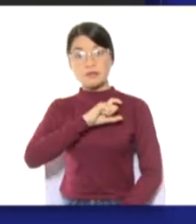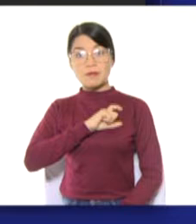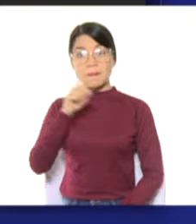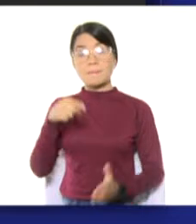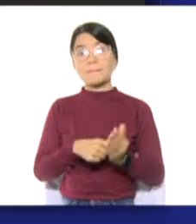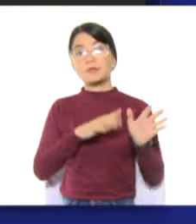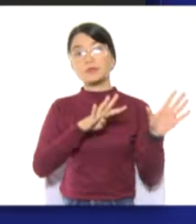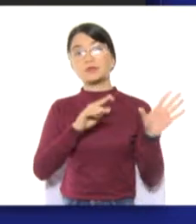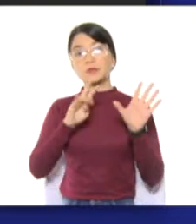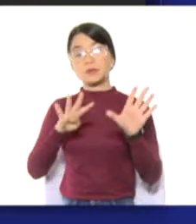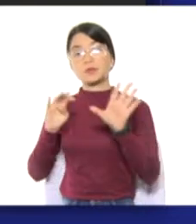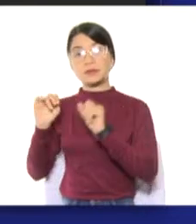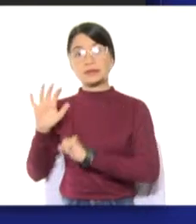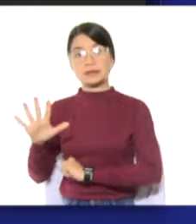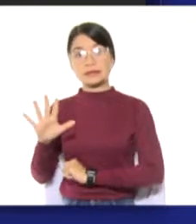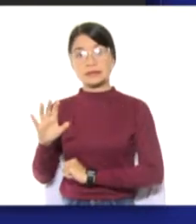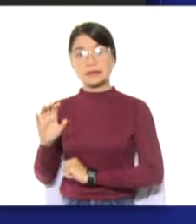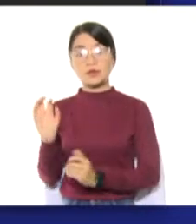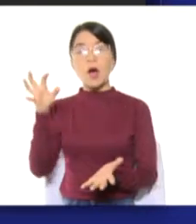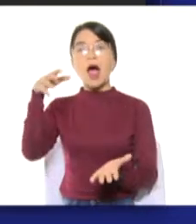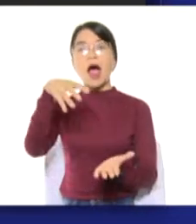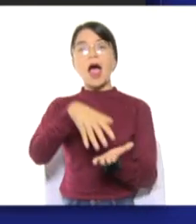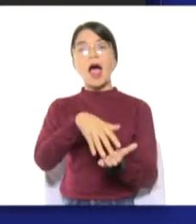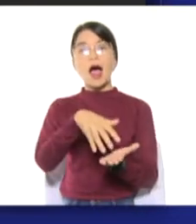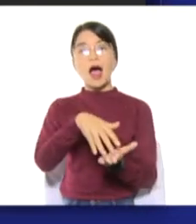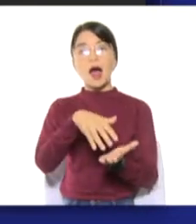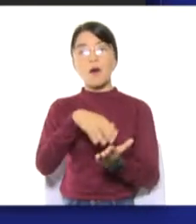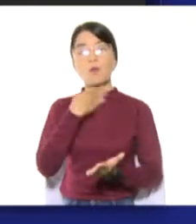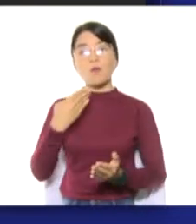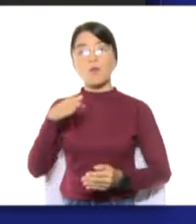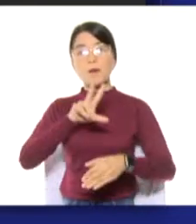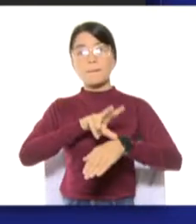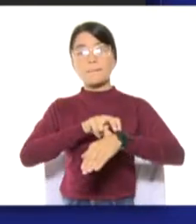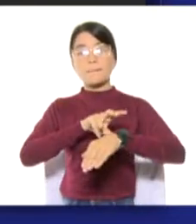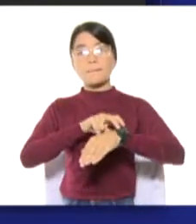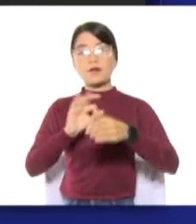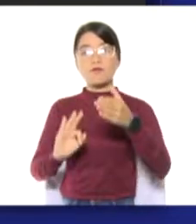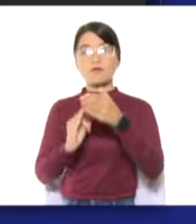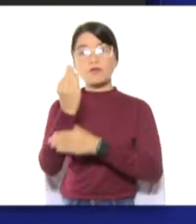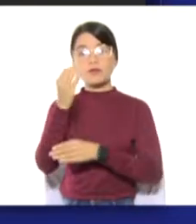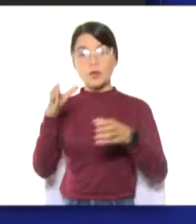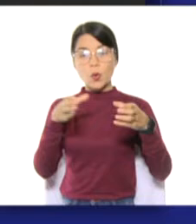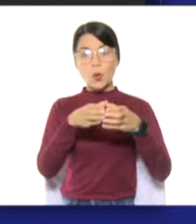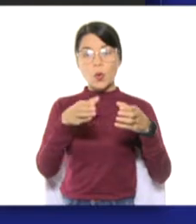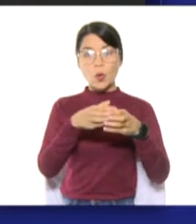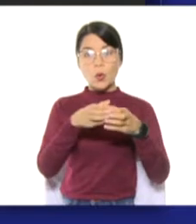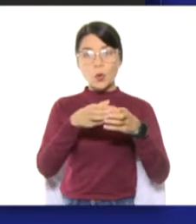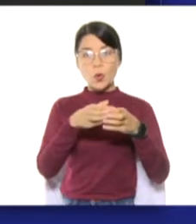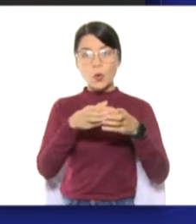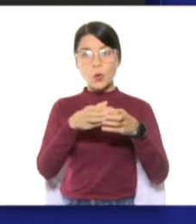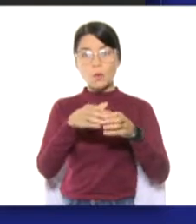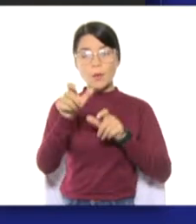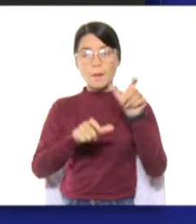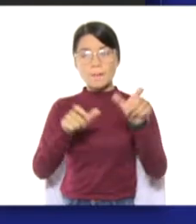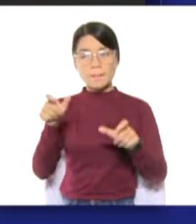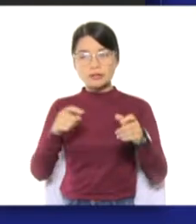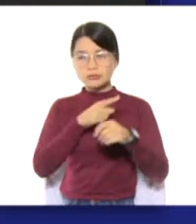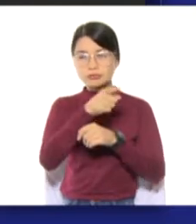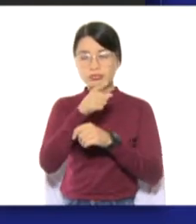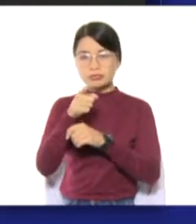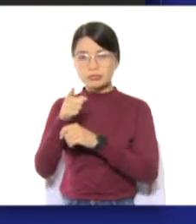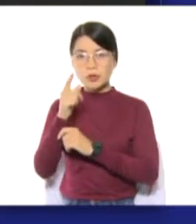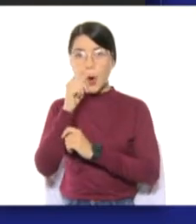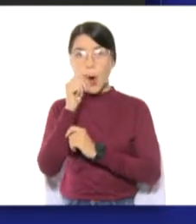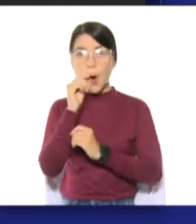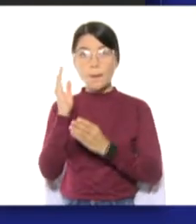Palo Negro, estado Aragua, fallece el médico maravino y fundador del escultismo en Venezuela, Ramón Ocando.